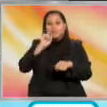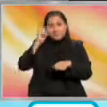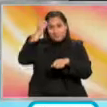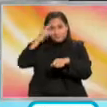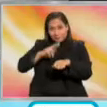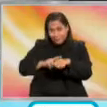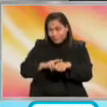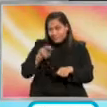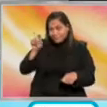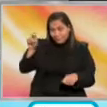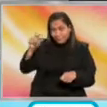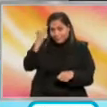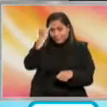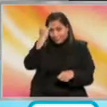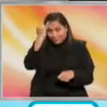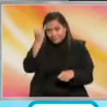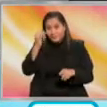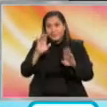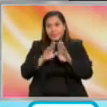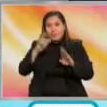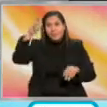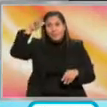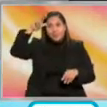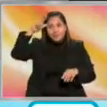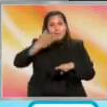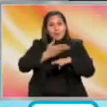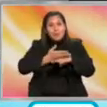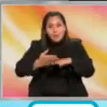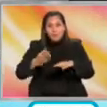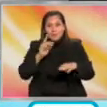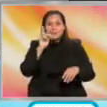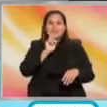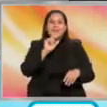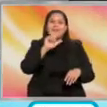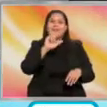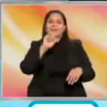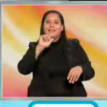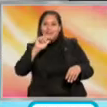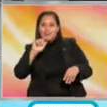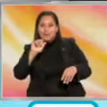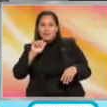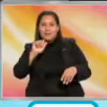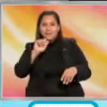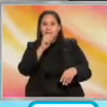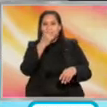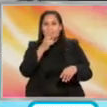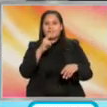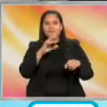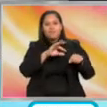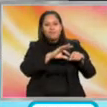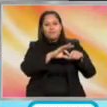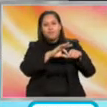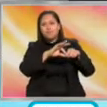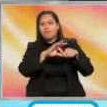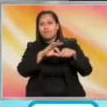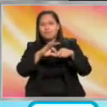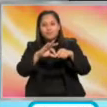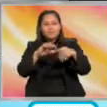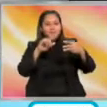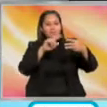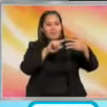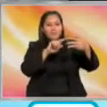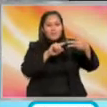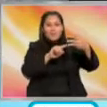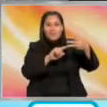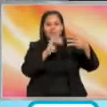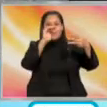de retomar la figura del conejo blanco de Alicia. Ajá. Claro. Exacto. Muy bien. Y es un poco el hilo conductor que nos guía a través de los 3 cuentos en esta